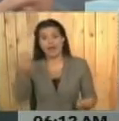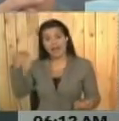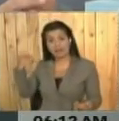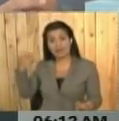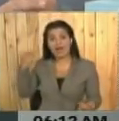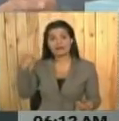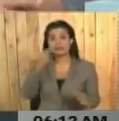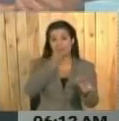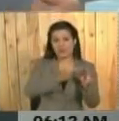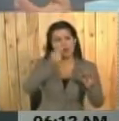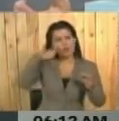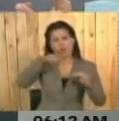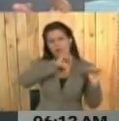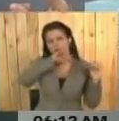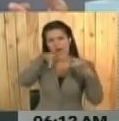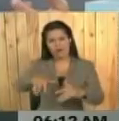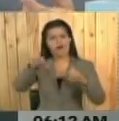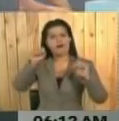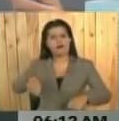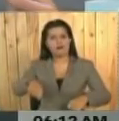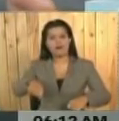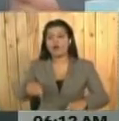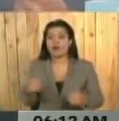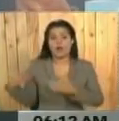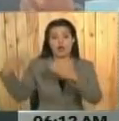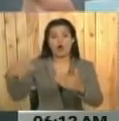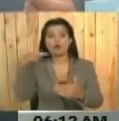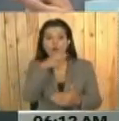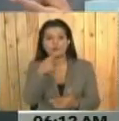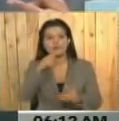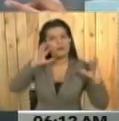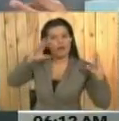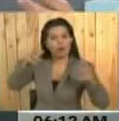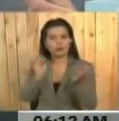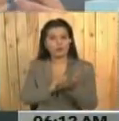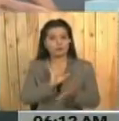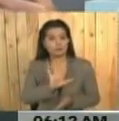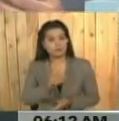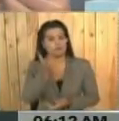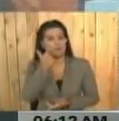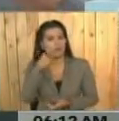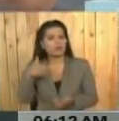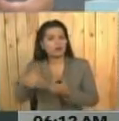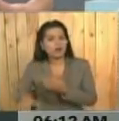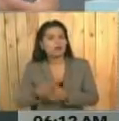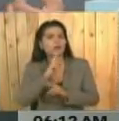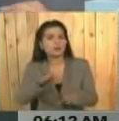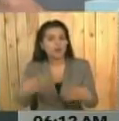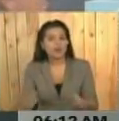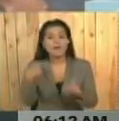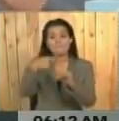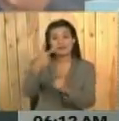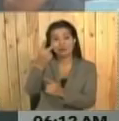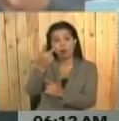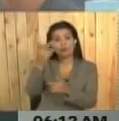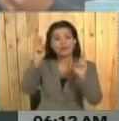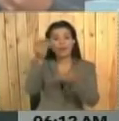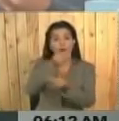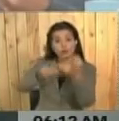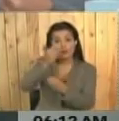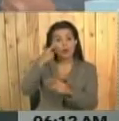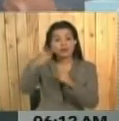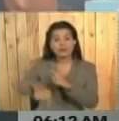para el mes de septiembre ante esta amenaza de octubre rojo y ante este posible anuncio hoy de la mut y lo segundo en lo económico que es la pelea para este